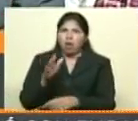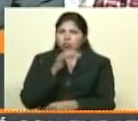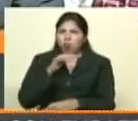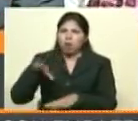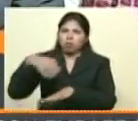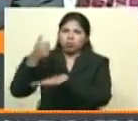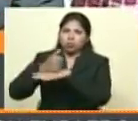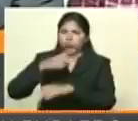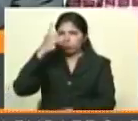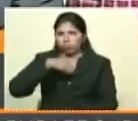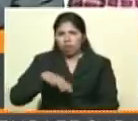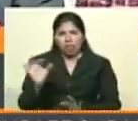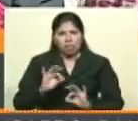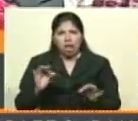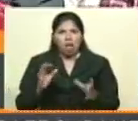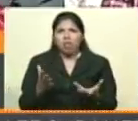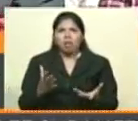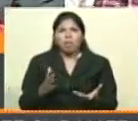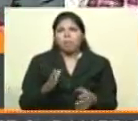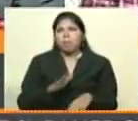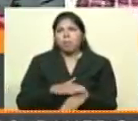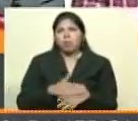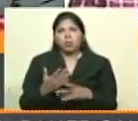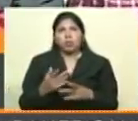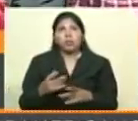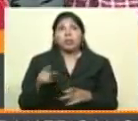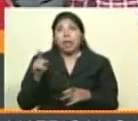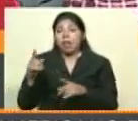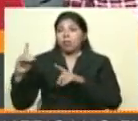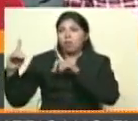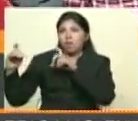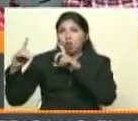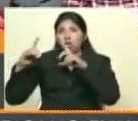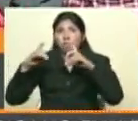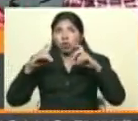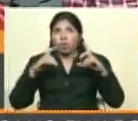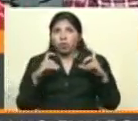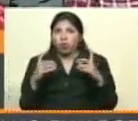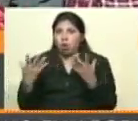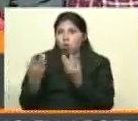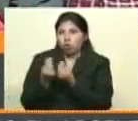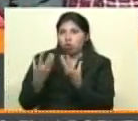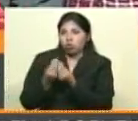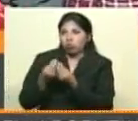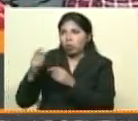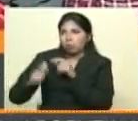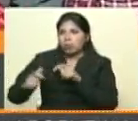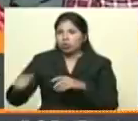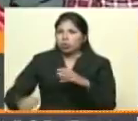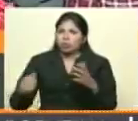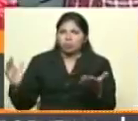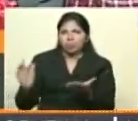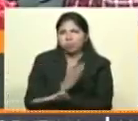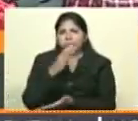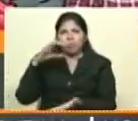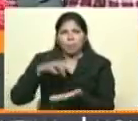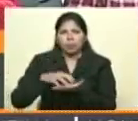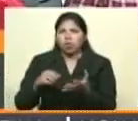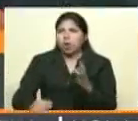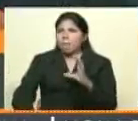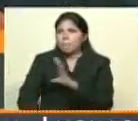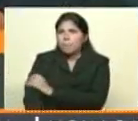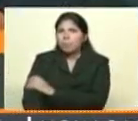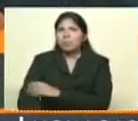autoridad para hablar de Venezuela. Se ha tomado fotografías y ha apoyado a los golpistas. Se ha tomado fotografías y ha apoyado la